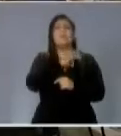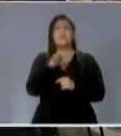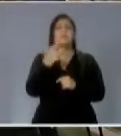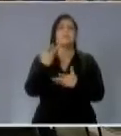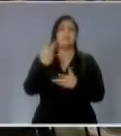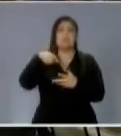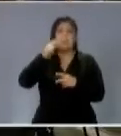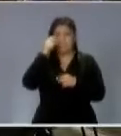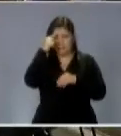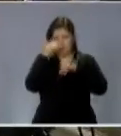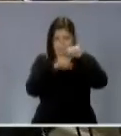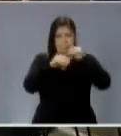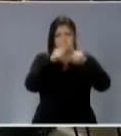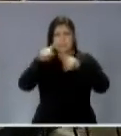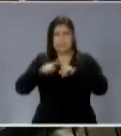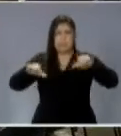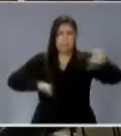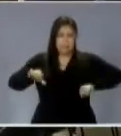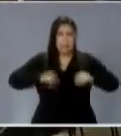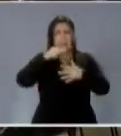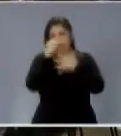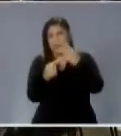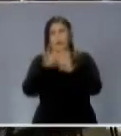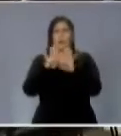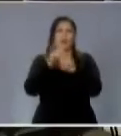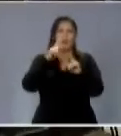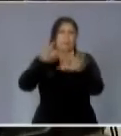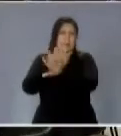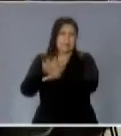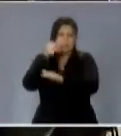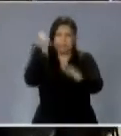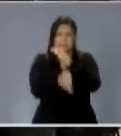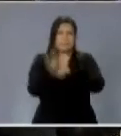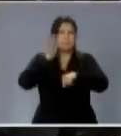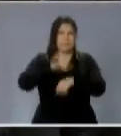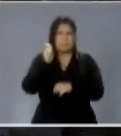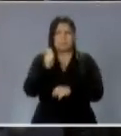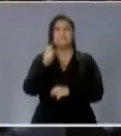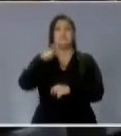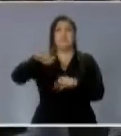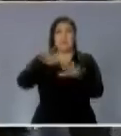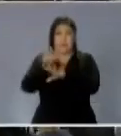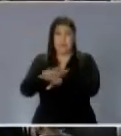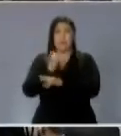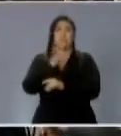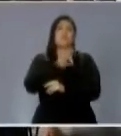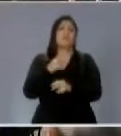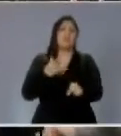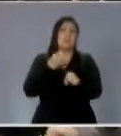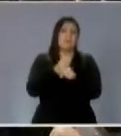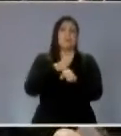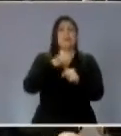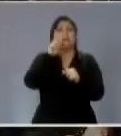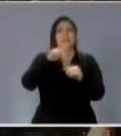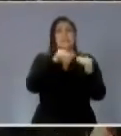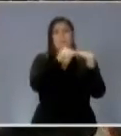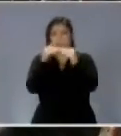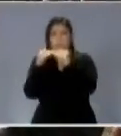mérito de los ciudadanos: haber llevado a la patria diamantina que cantó López Velarde a una condición como para